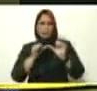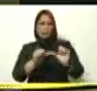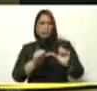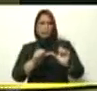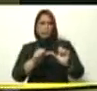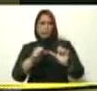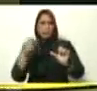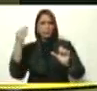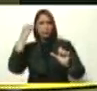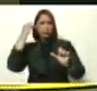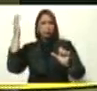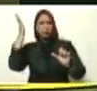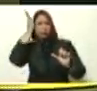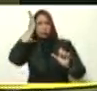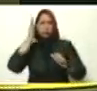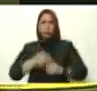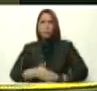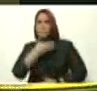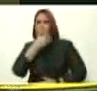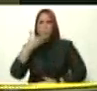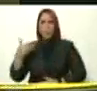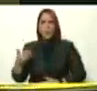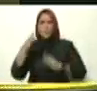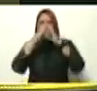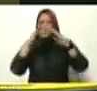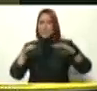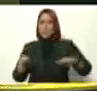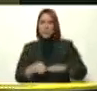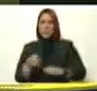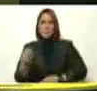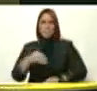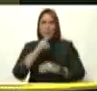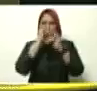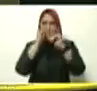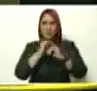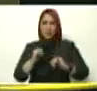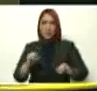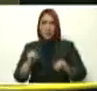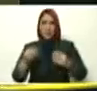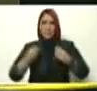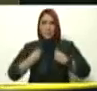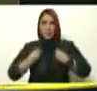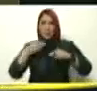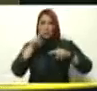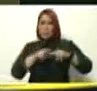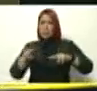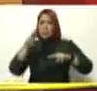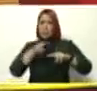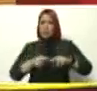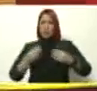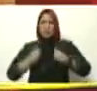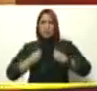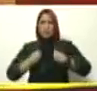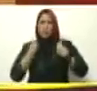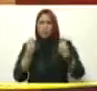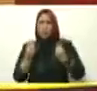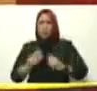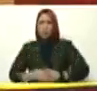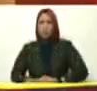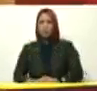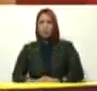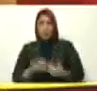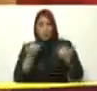grabadas en mi memoria como las navidades más felices de mi vida, como niño y como jovencito. Ahora